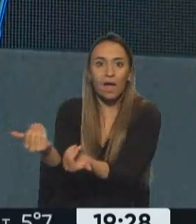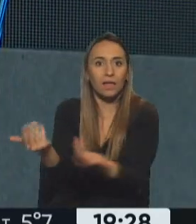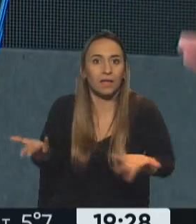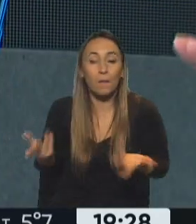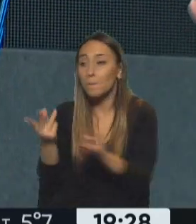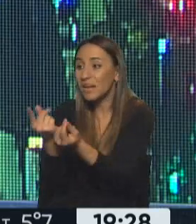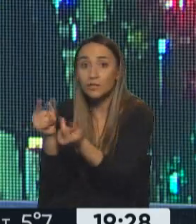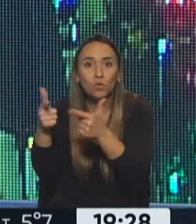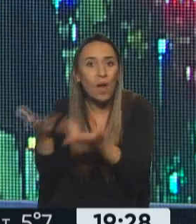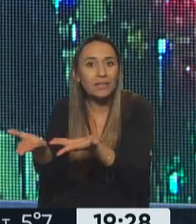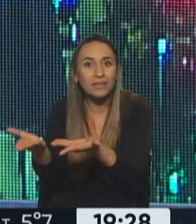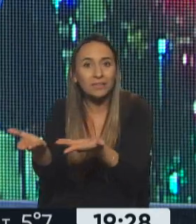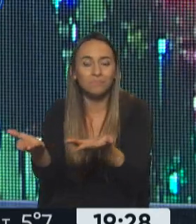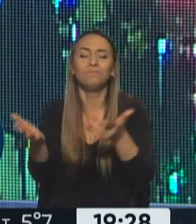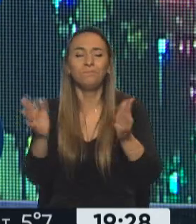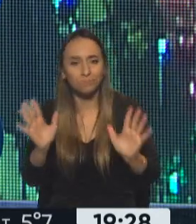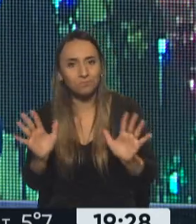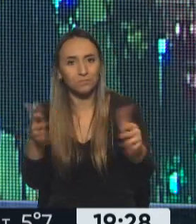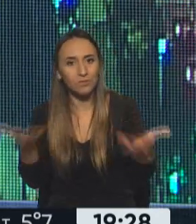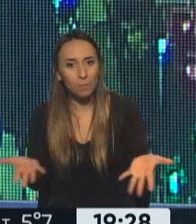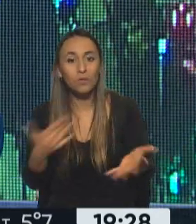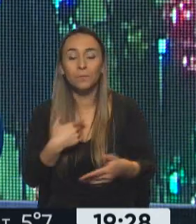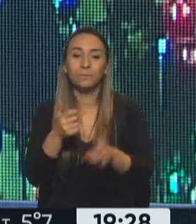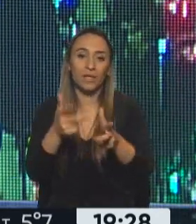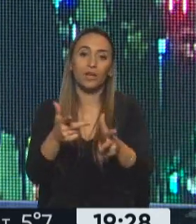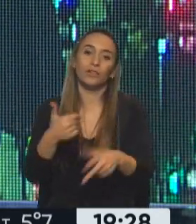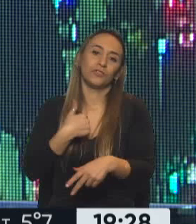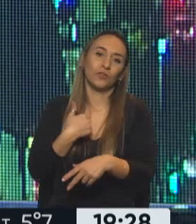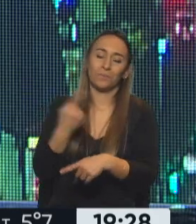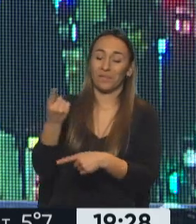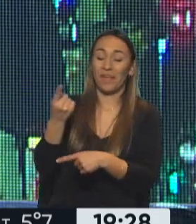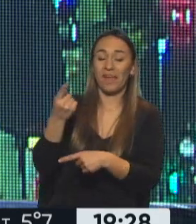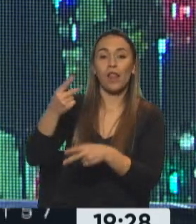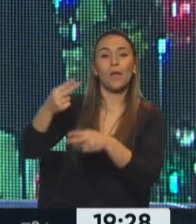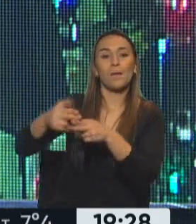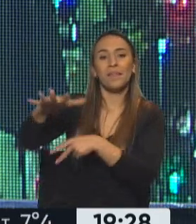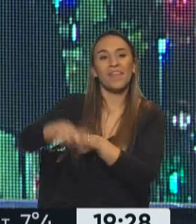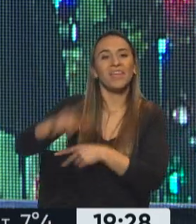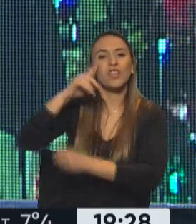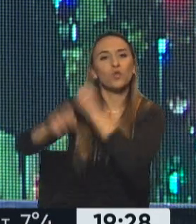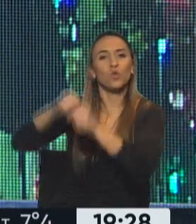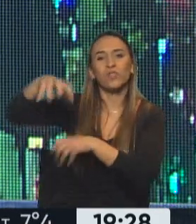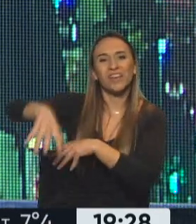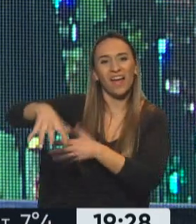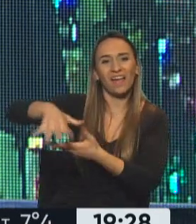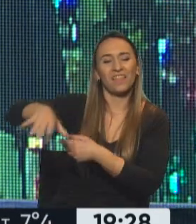esto, por eso te digo, hoy yo vengo al Parque Industrial de Almirante Brown. Que primero,